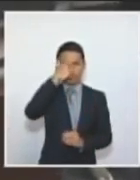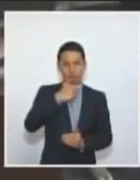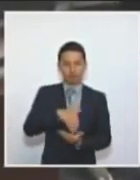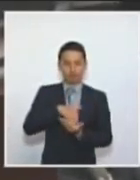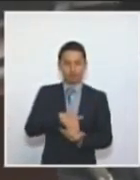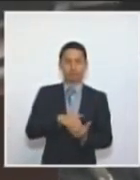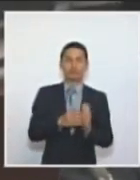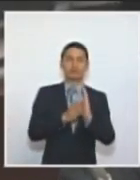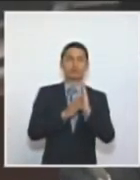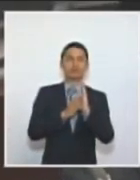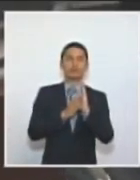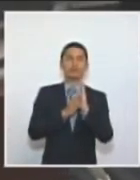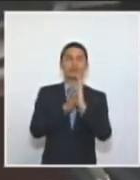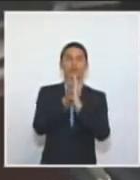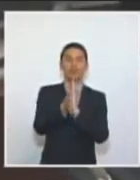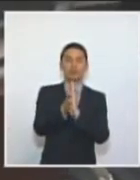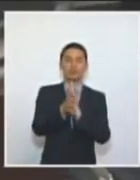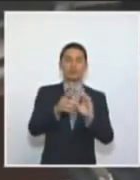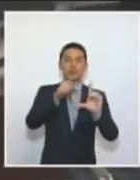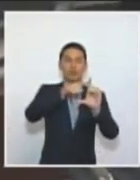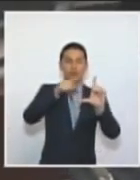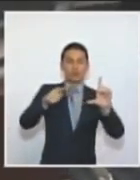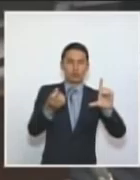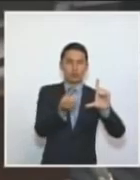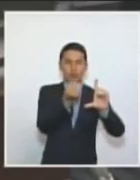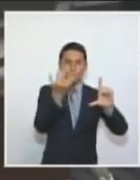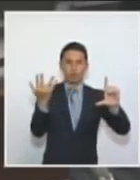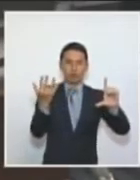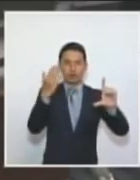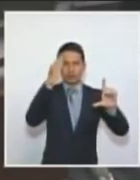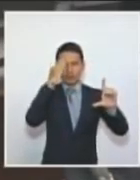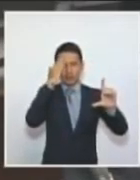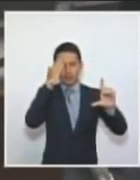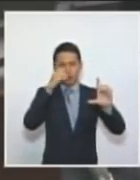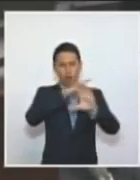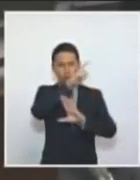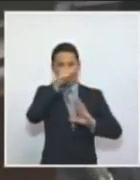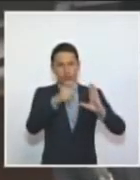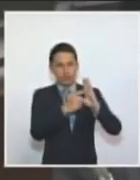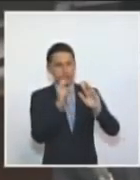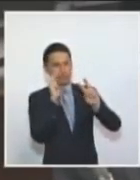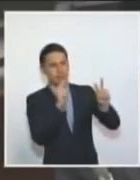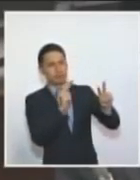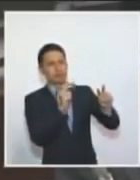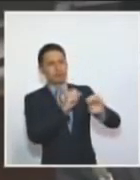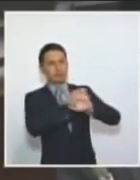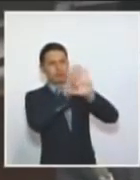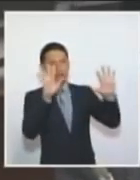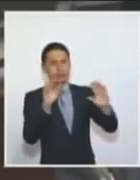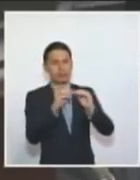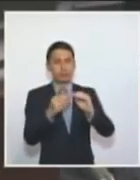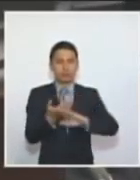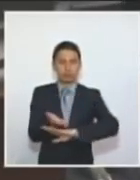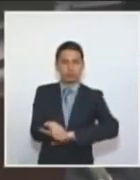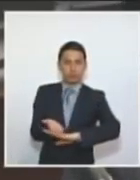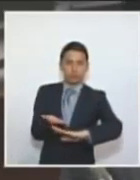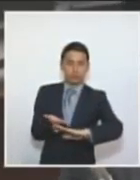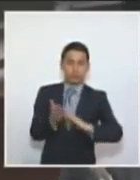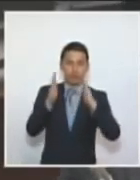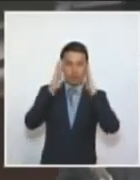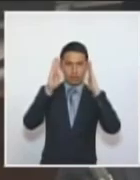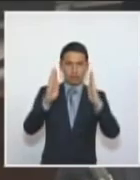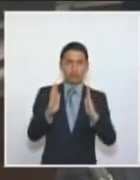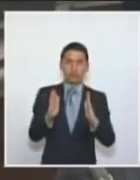cifras para poder tener toda la ilustración y para poder reclamar al unísono la atención